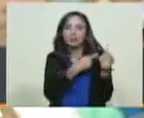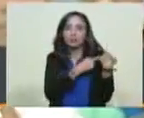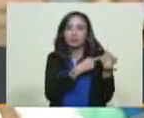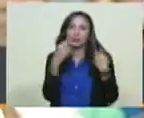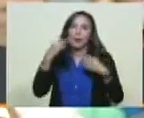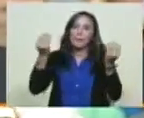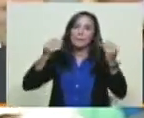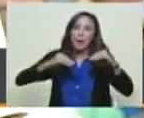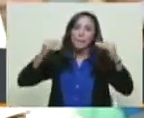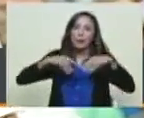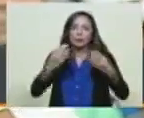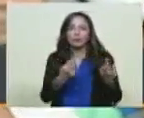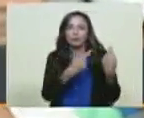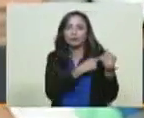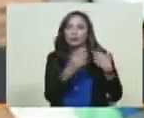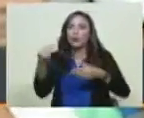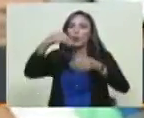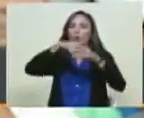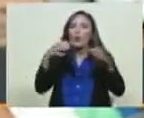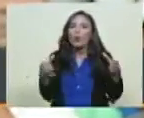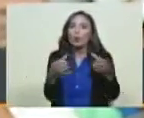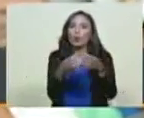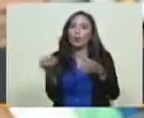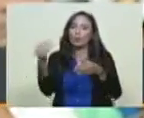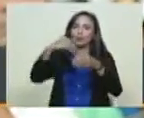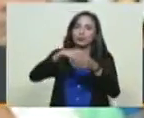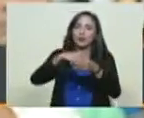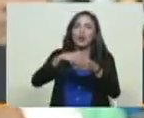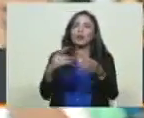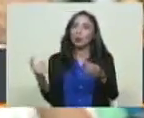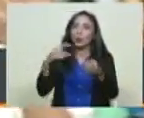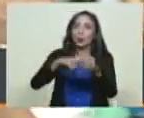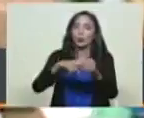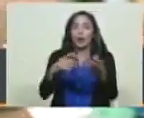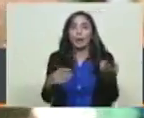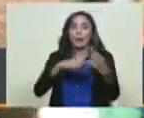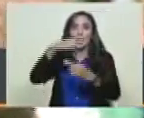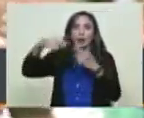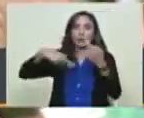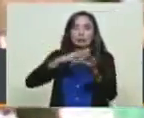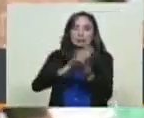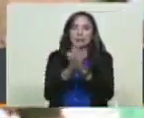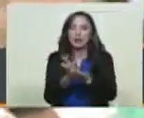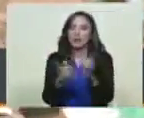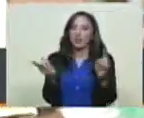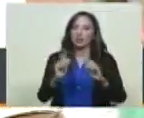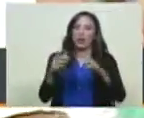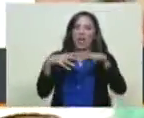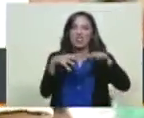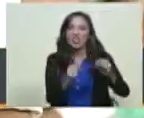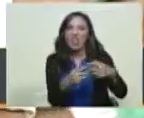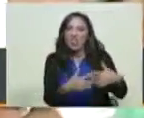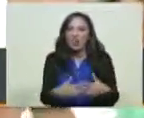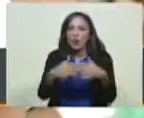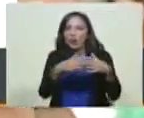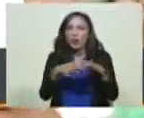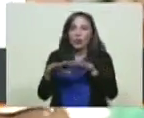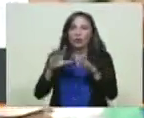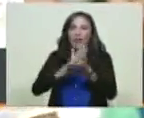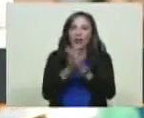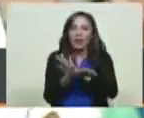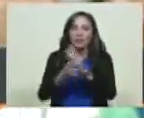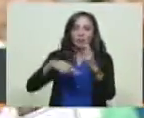sumarme a una organización para que esta revolución no cayera en manos de los oligarcas históricos de este país